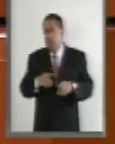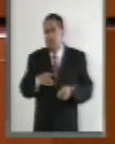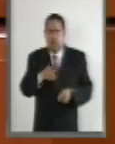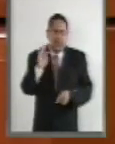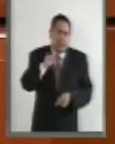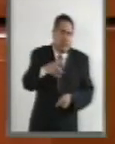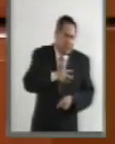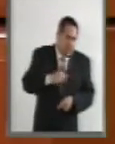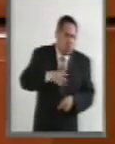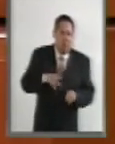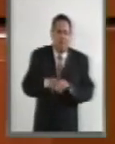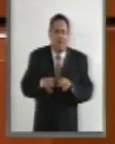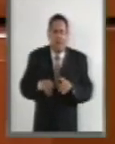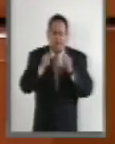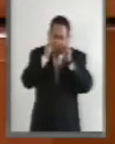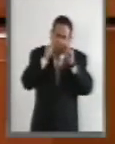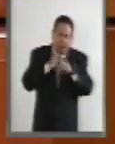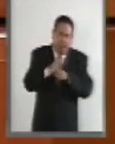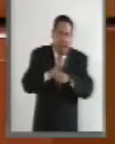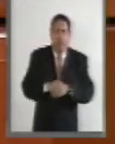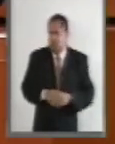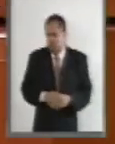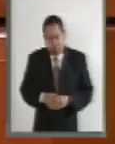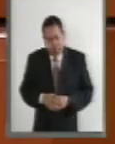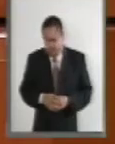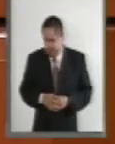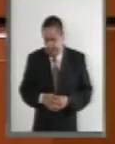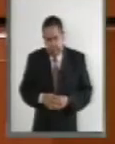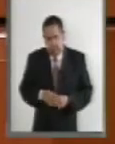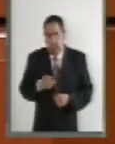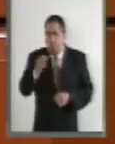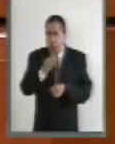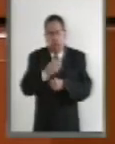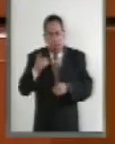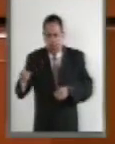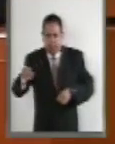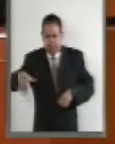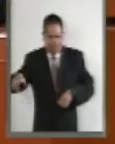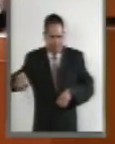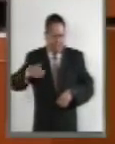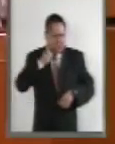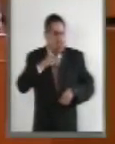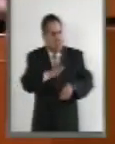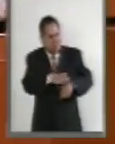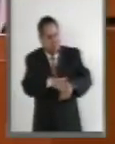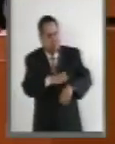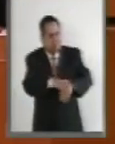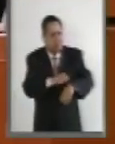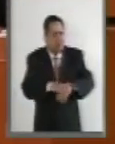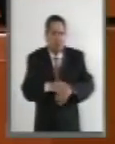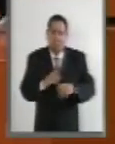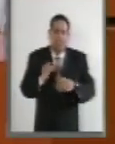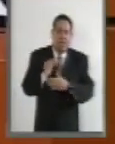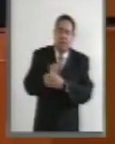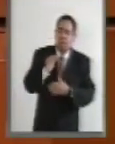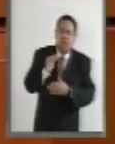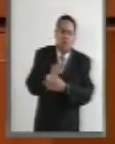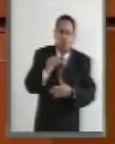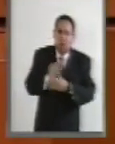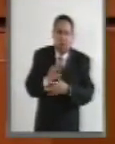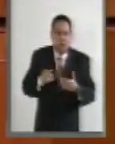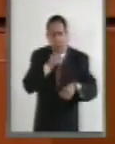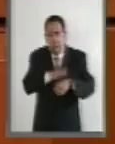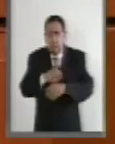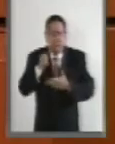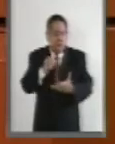nieto, pues entonces vamos a seguir haciendo estos llamados y no va a haber presupuesto, vamos a seguir haciendo estos